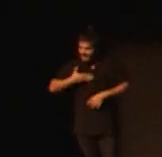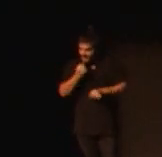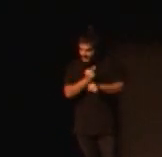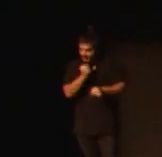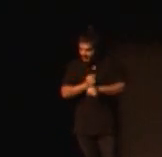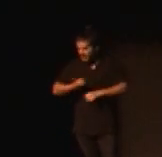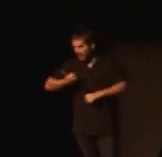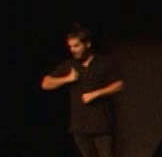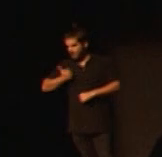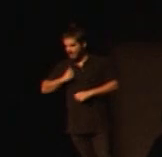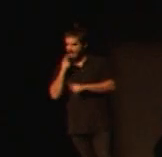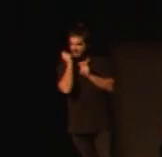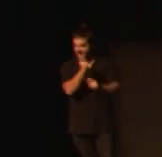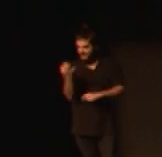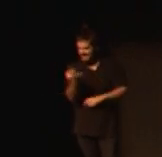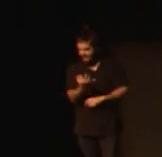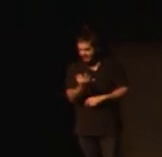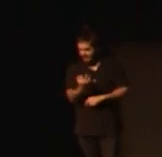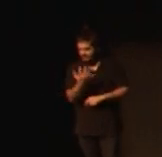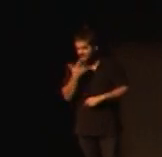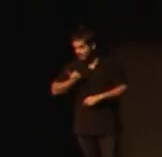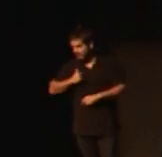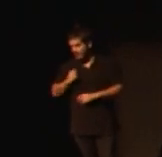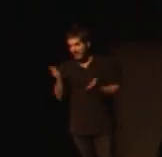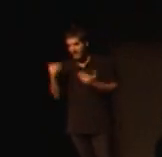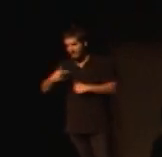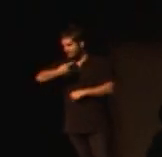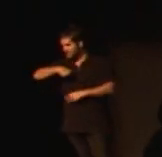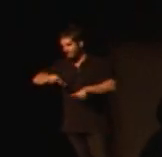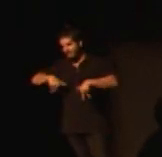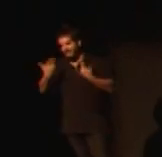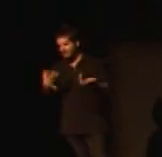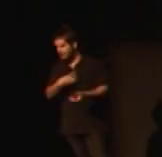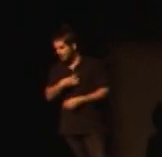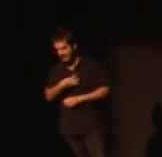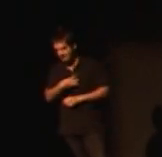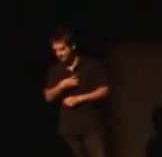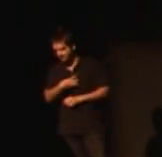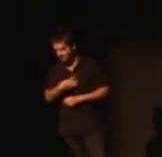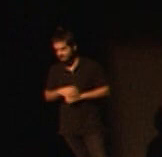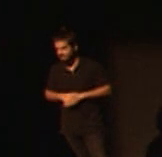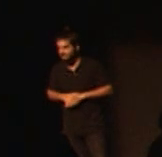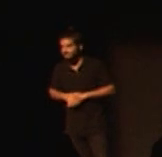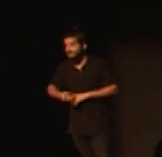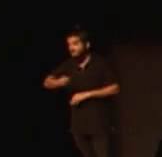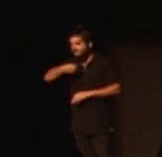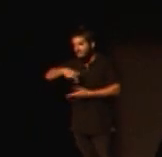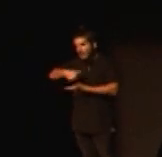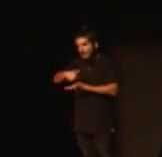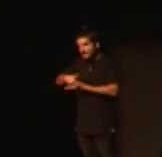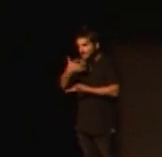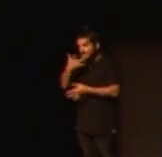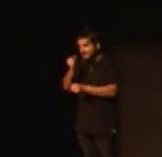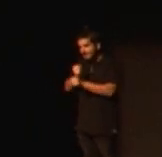Y ellos nos convencieron de que si trabajamos de forma conjunta, de que si trabajábamos con ellos, de que si trabajábamos con la